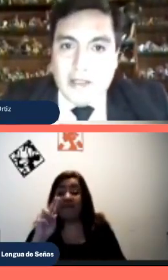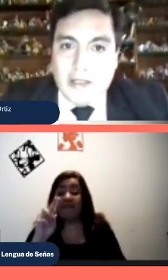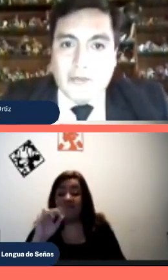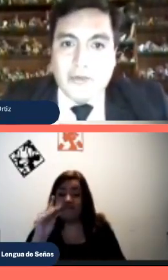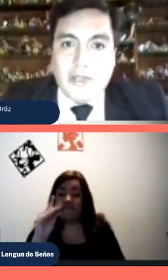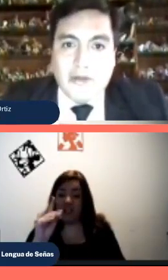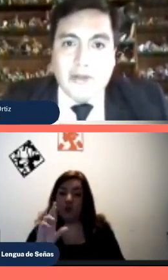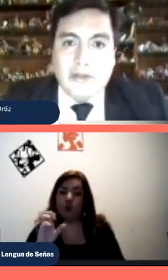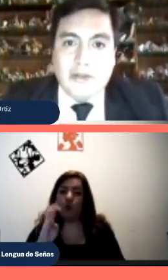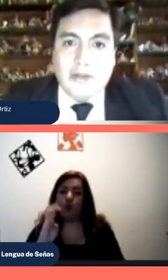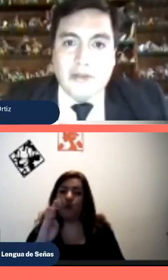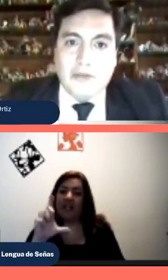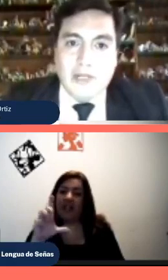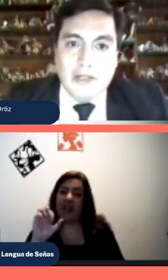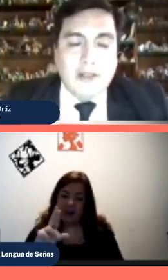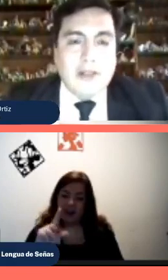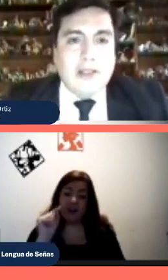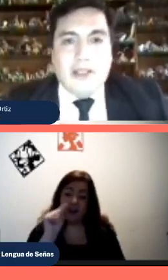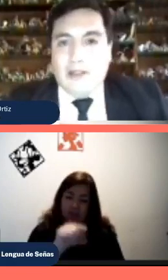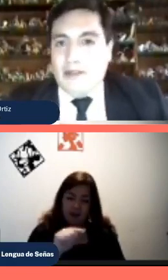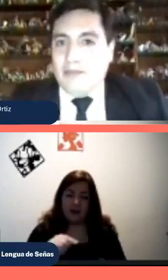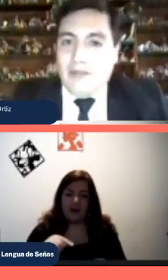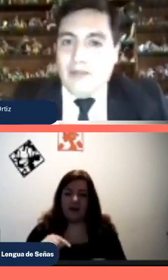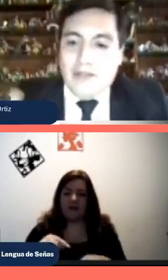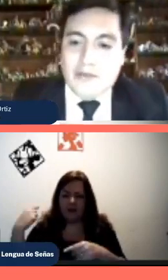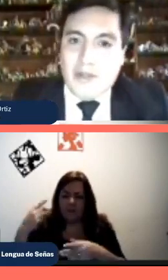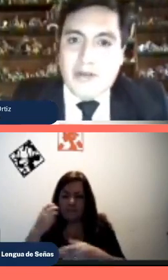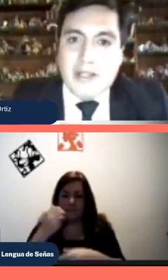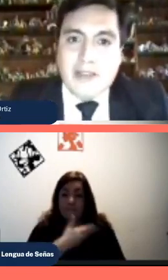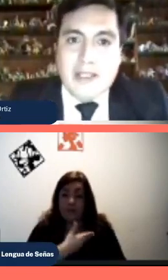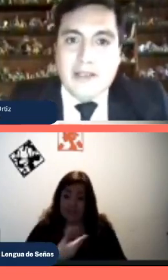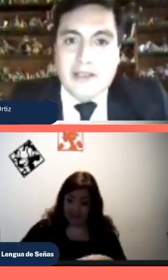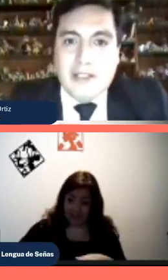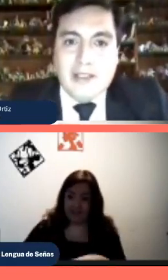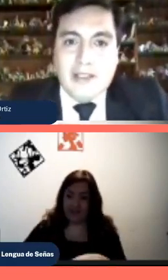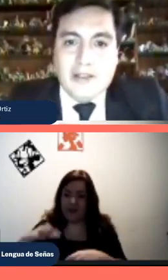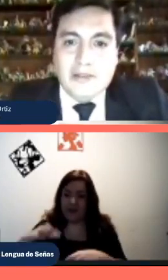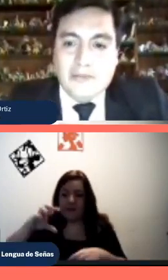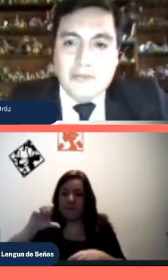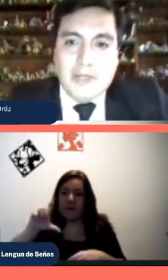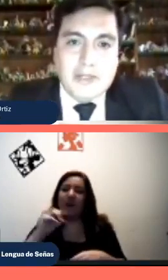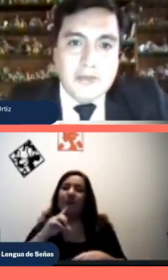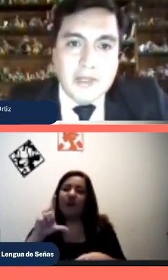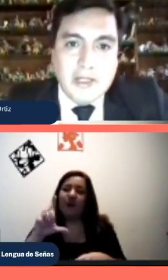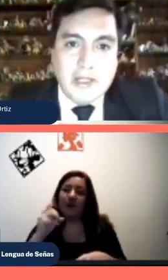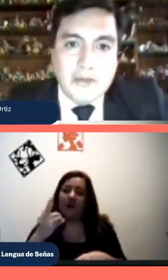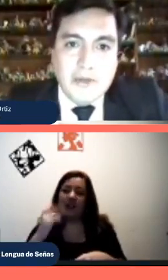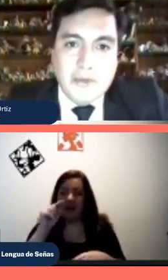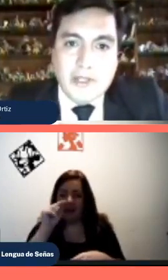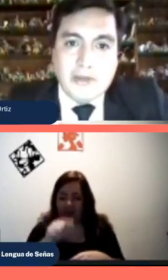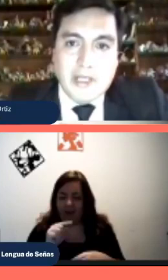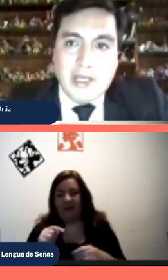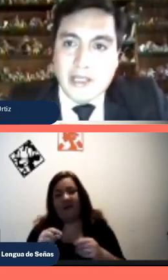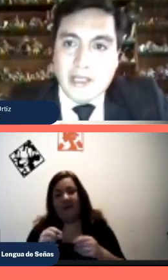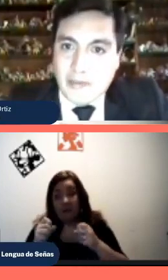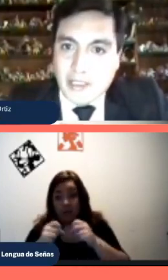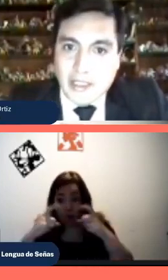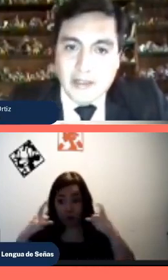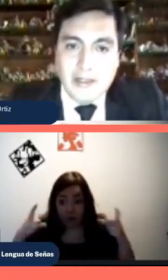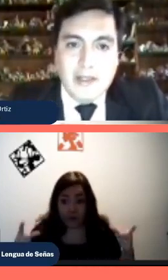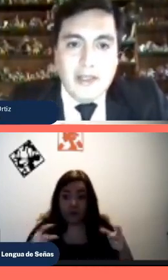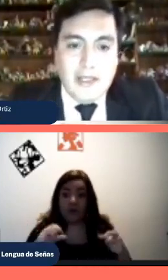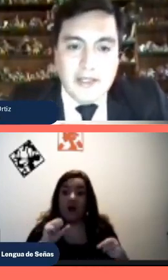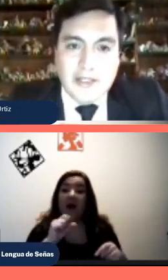paleontología del Museo de Historia Natural, él lo nombré bastante ya que él participó en el descubrimiento de Atacama